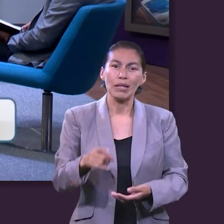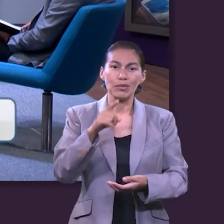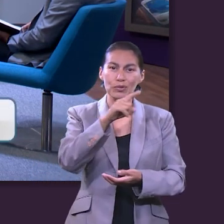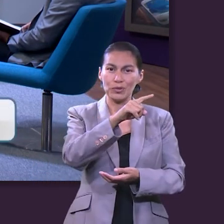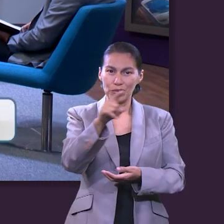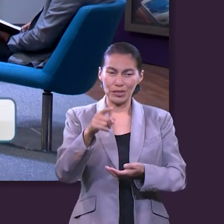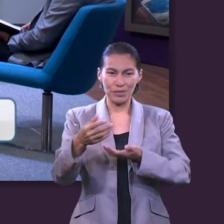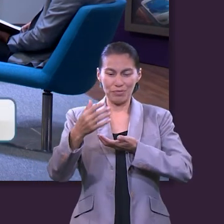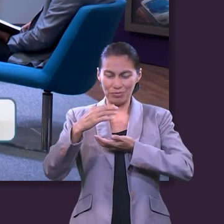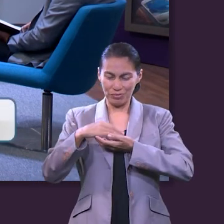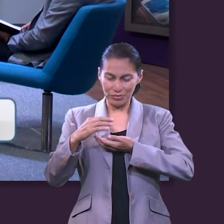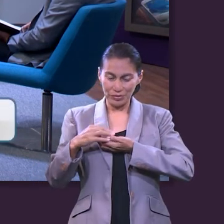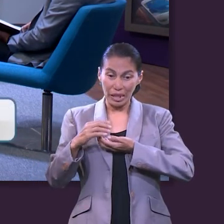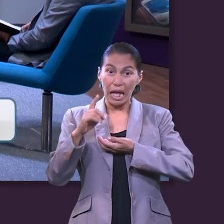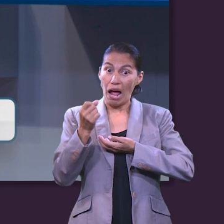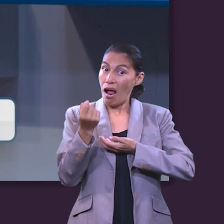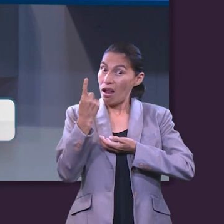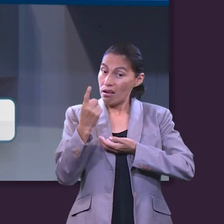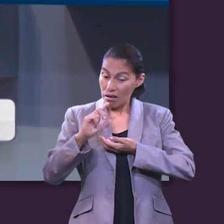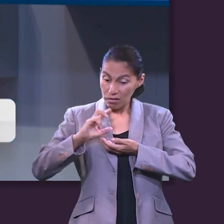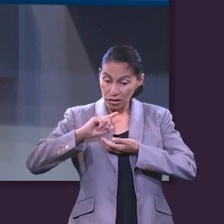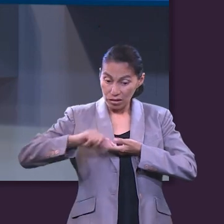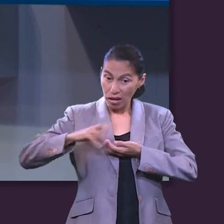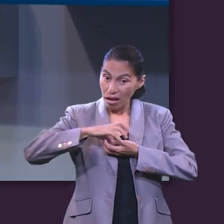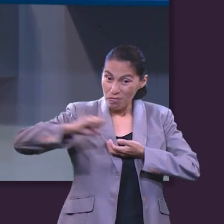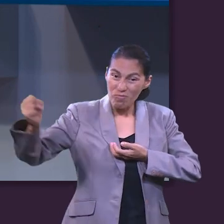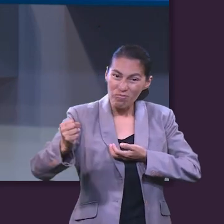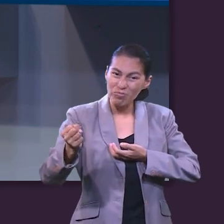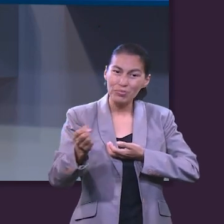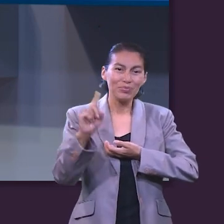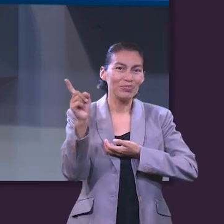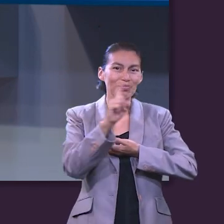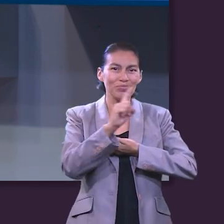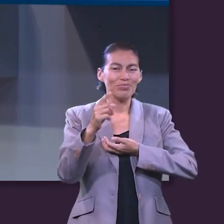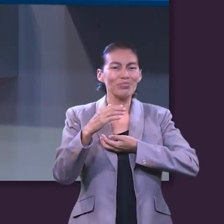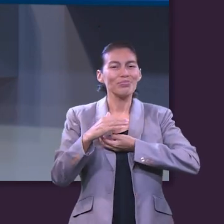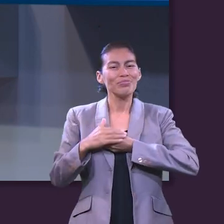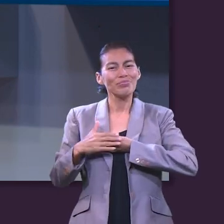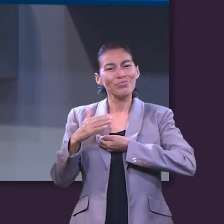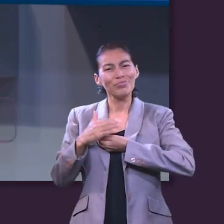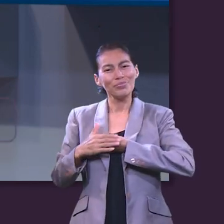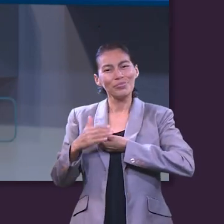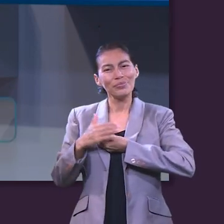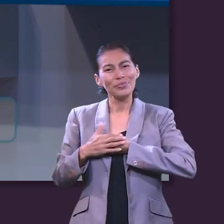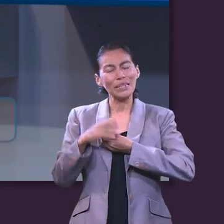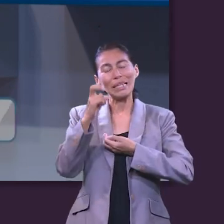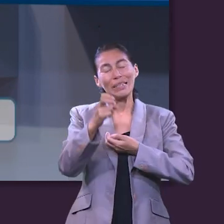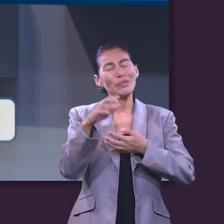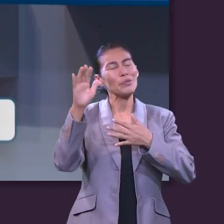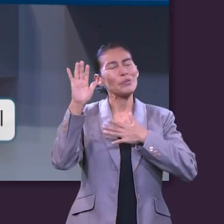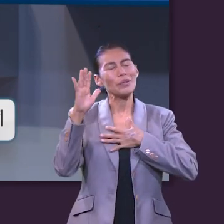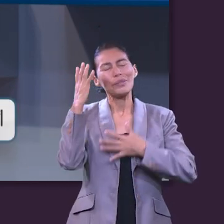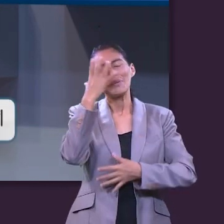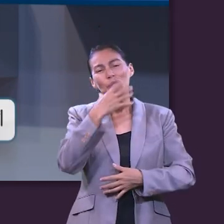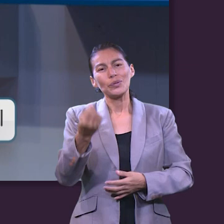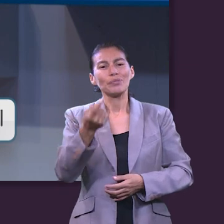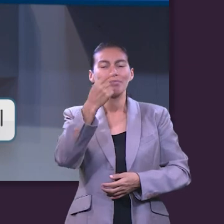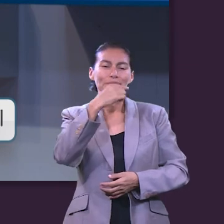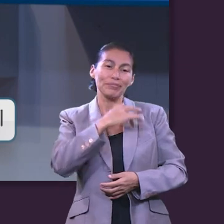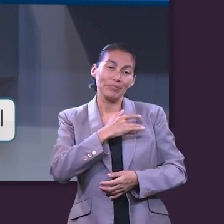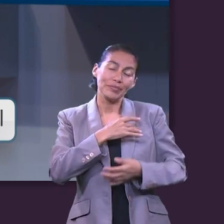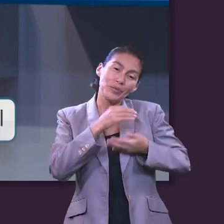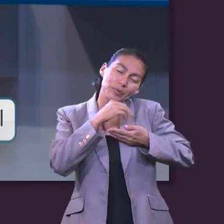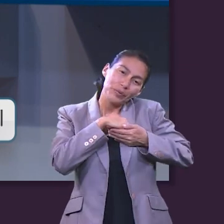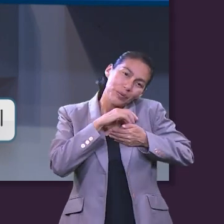nadie las arrebatará de mi mano. Es la promesa que el pastor nos hace y bueno, es una promesa que debemos albergar en nuestro